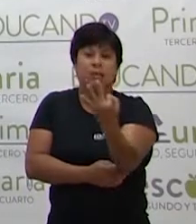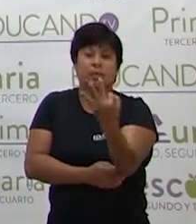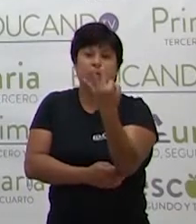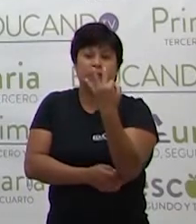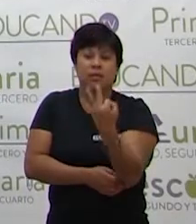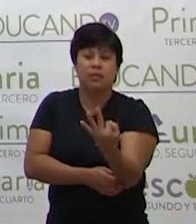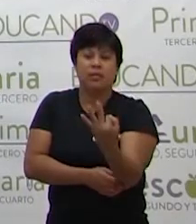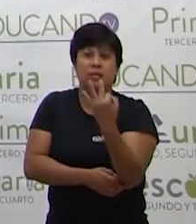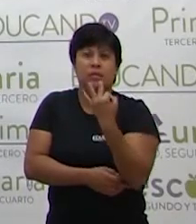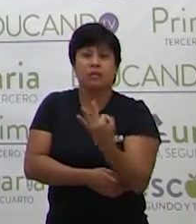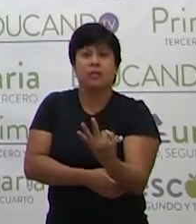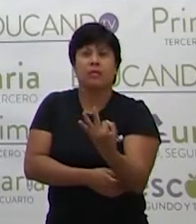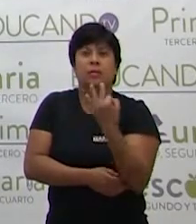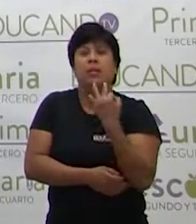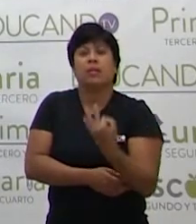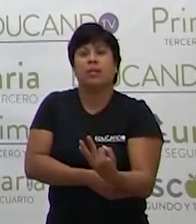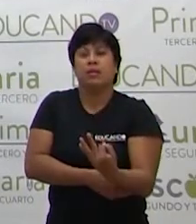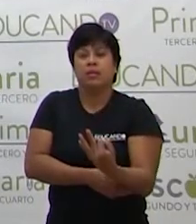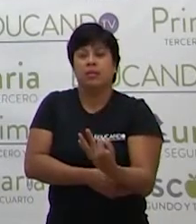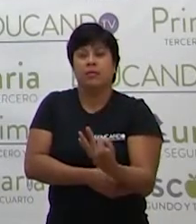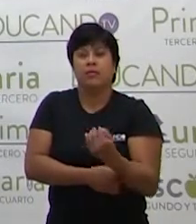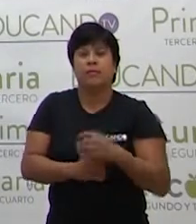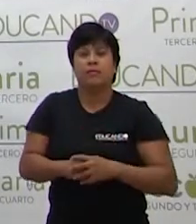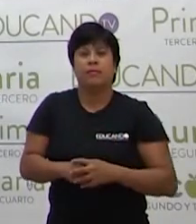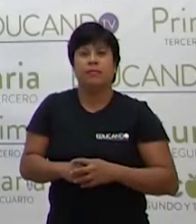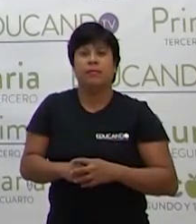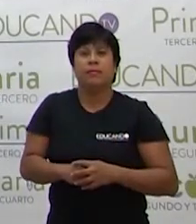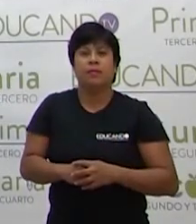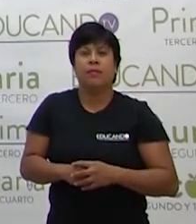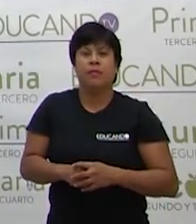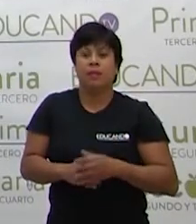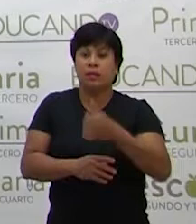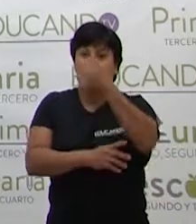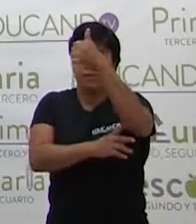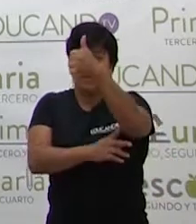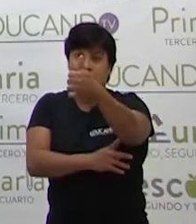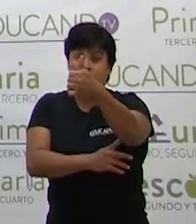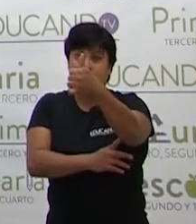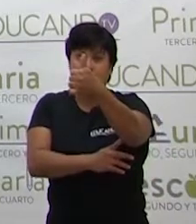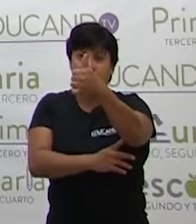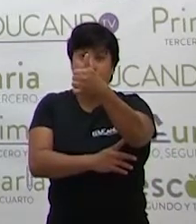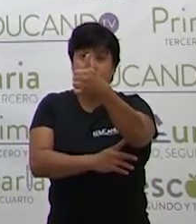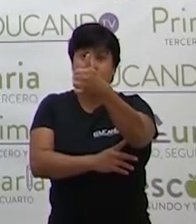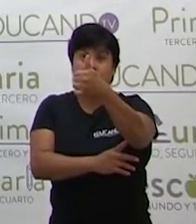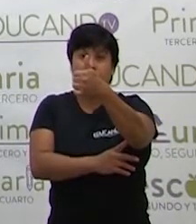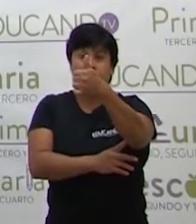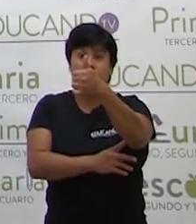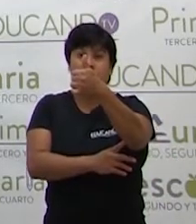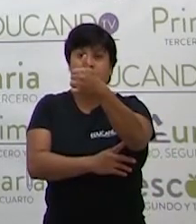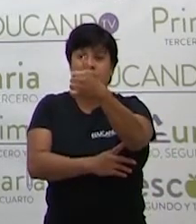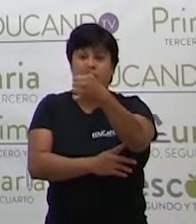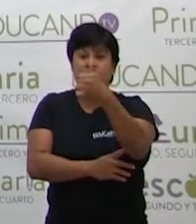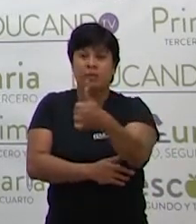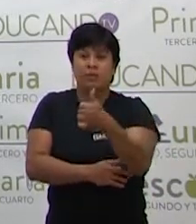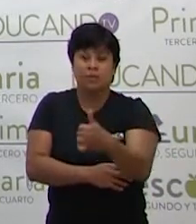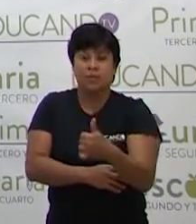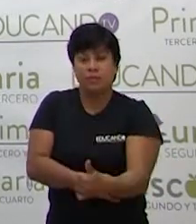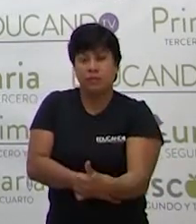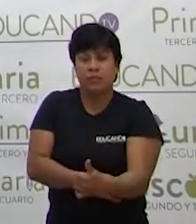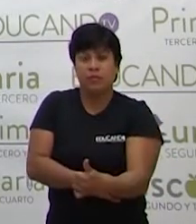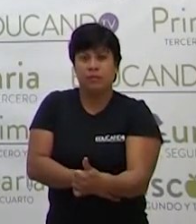3, 3, 3 y 3. El 6 también lo vemos aquí, aquí, acá y